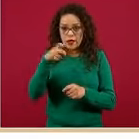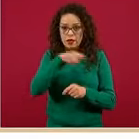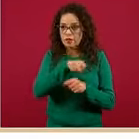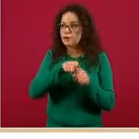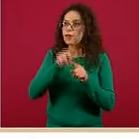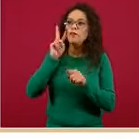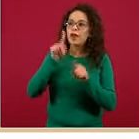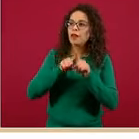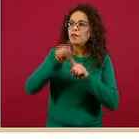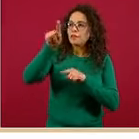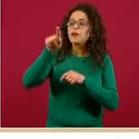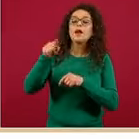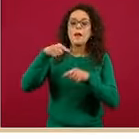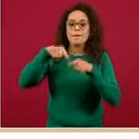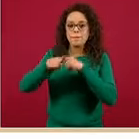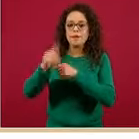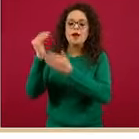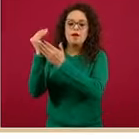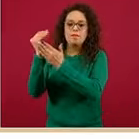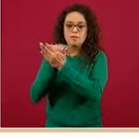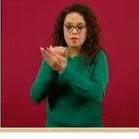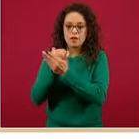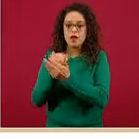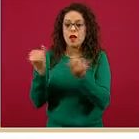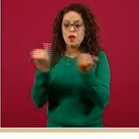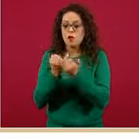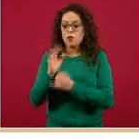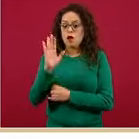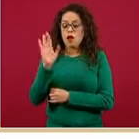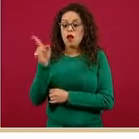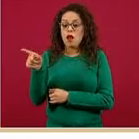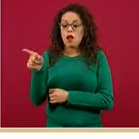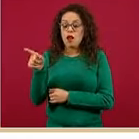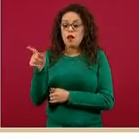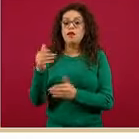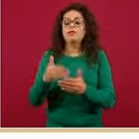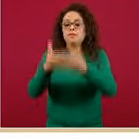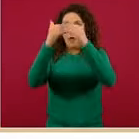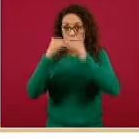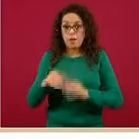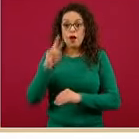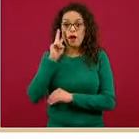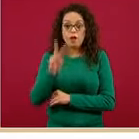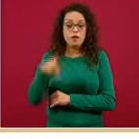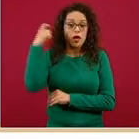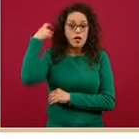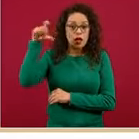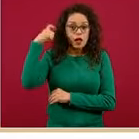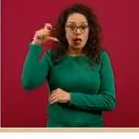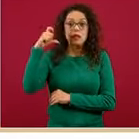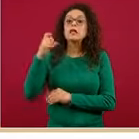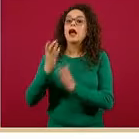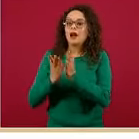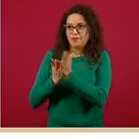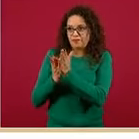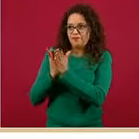con el estado de Querétaro, quien más bien ha tenido un ascenso importante que parte en la